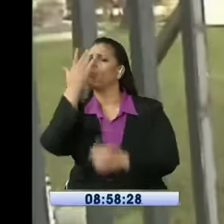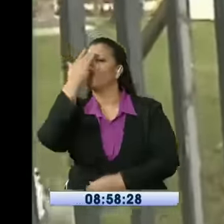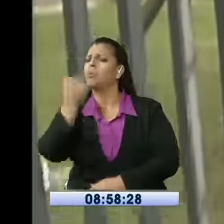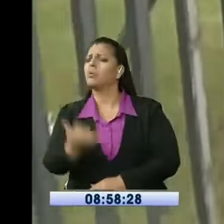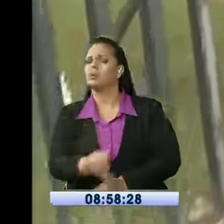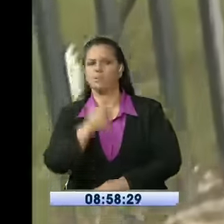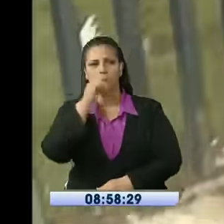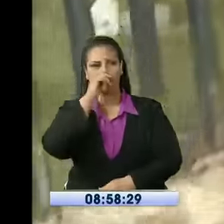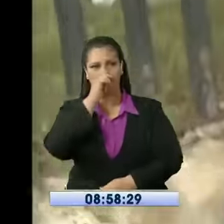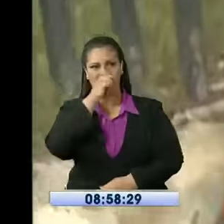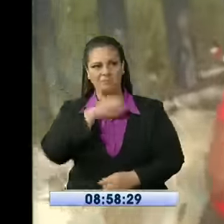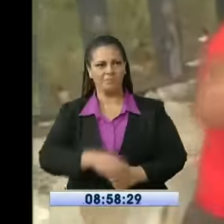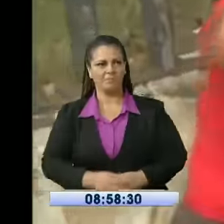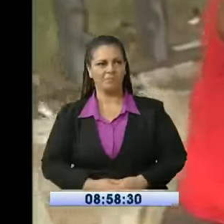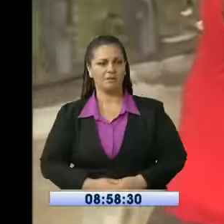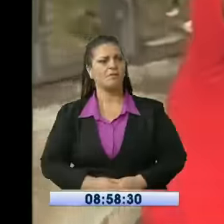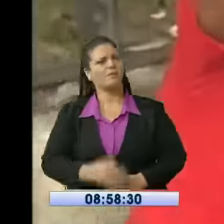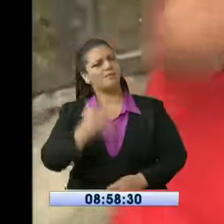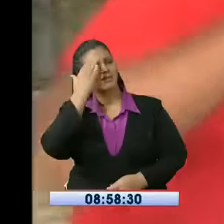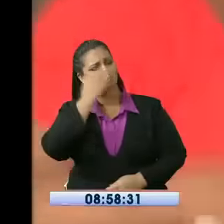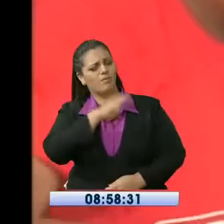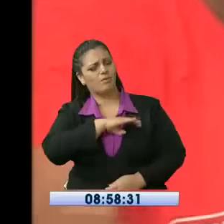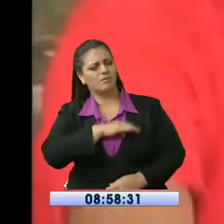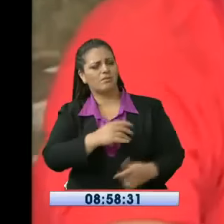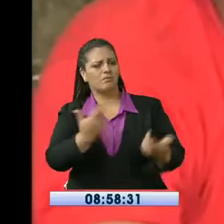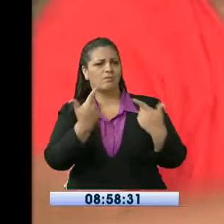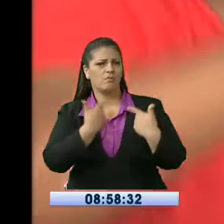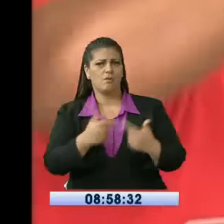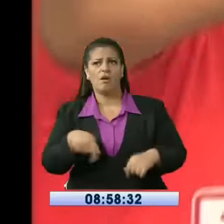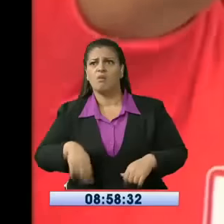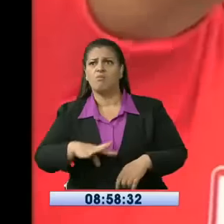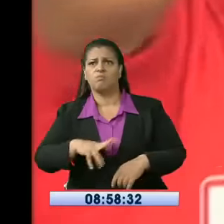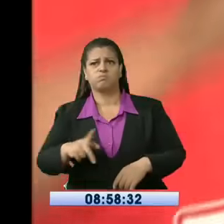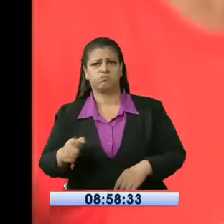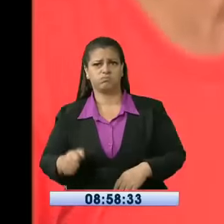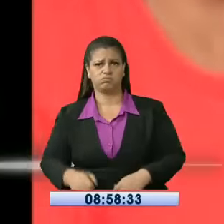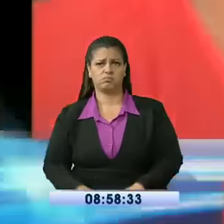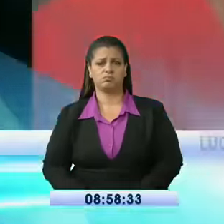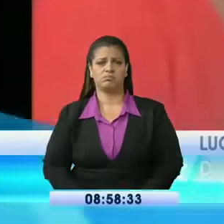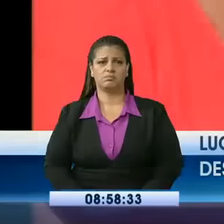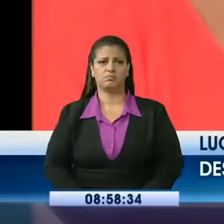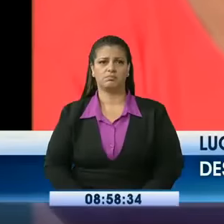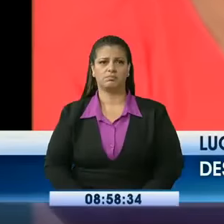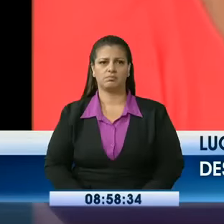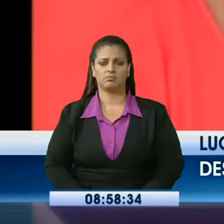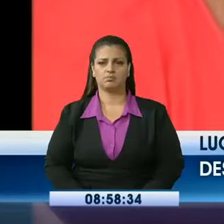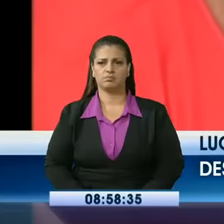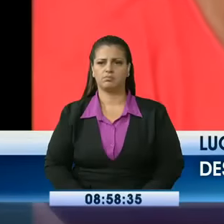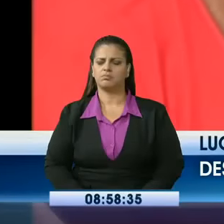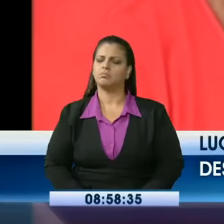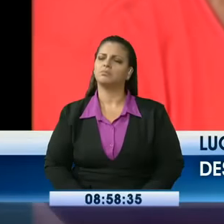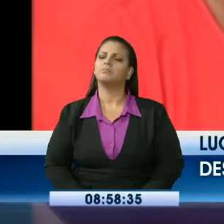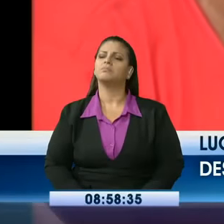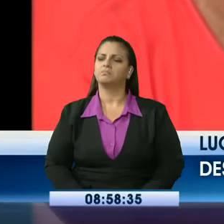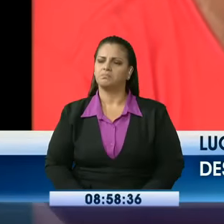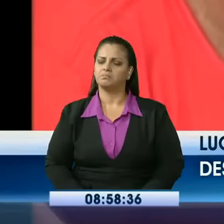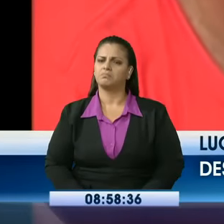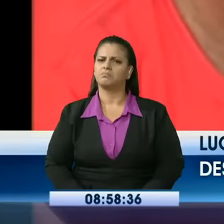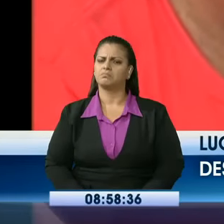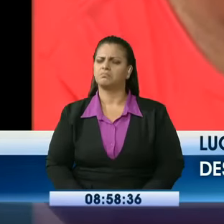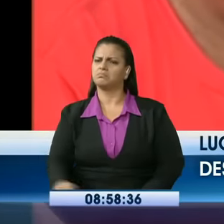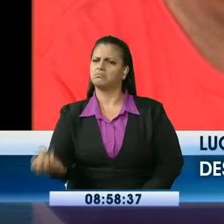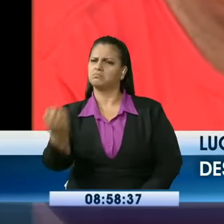respaldo, porque corren, van arranchándole las cosas, van corriendo. A mí me acaban de pasar un dato, personas que no quieren,